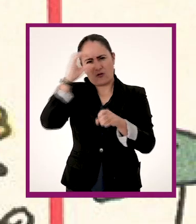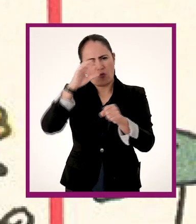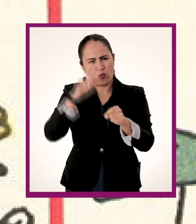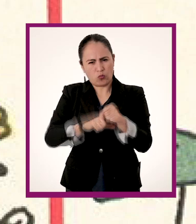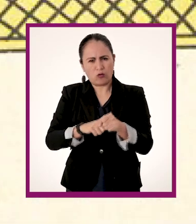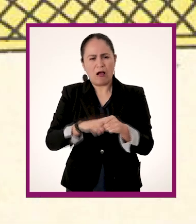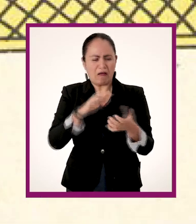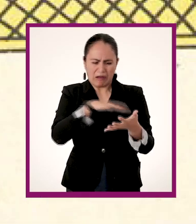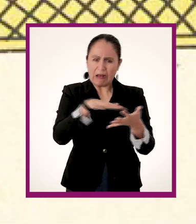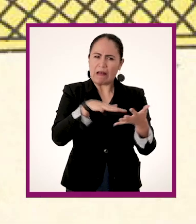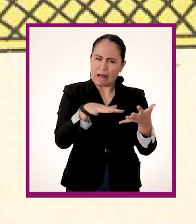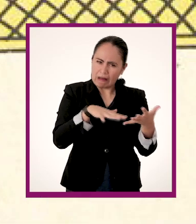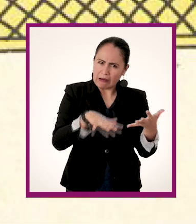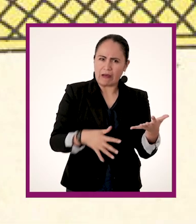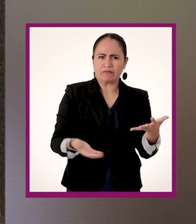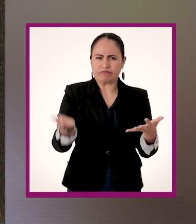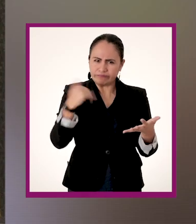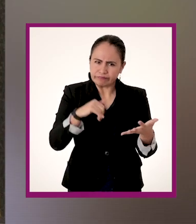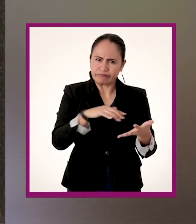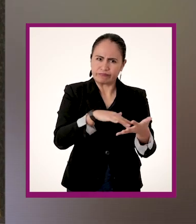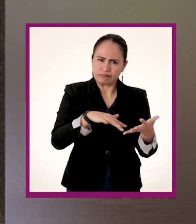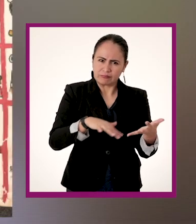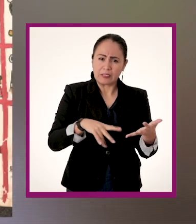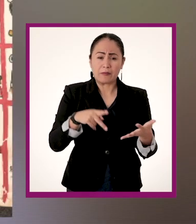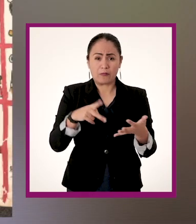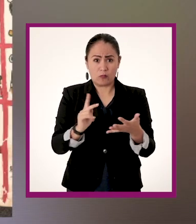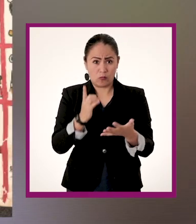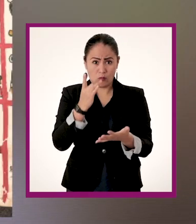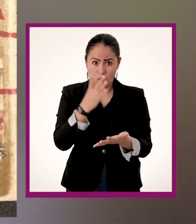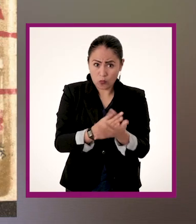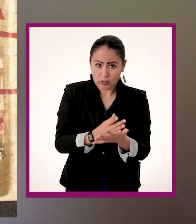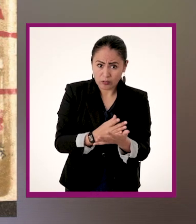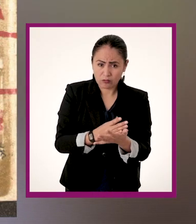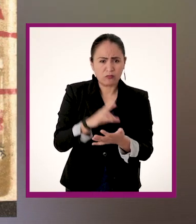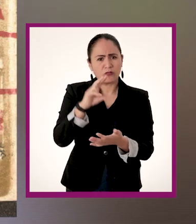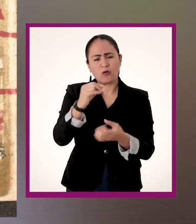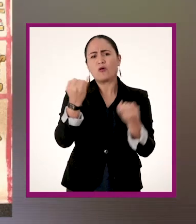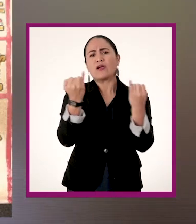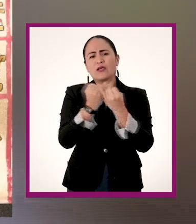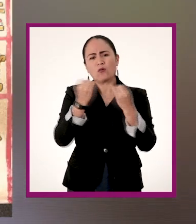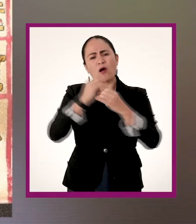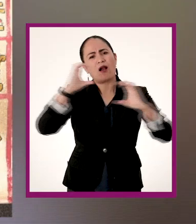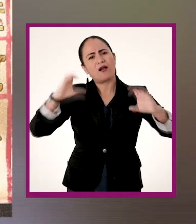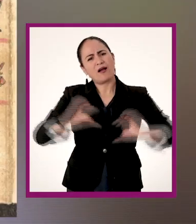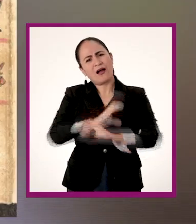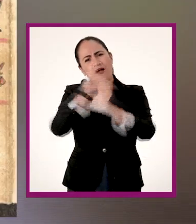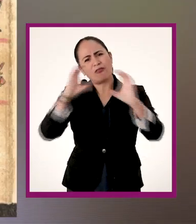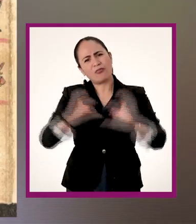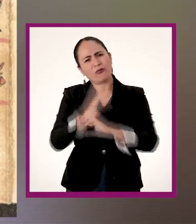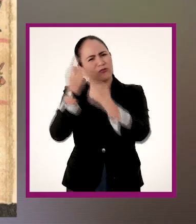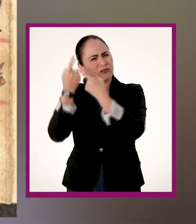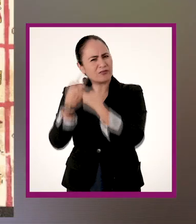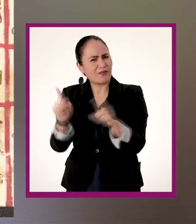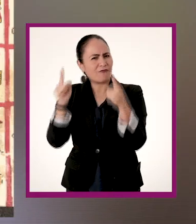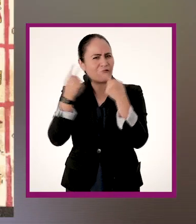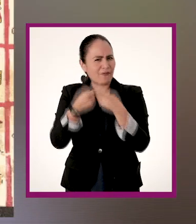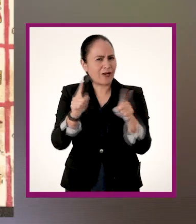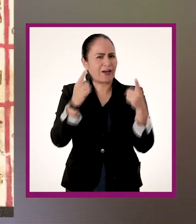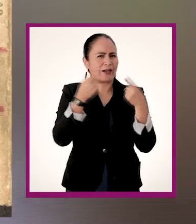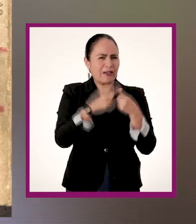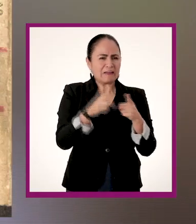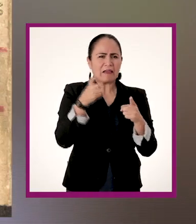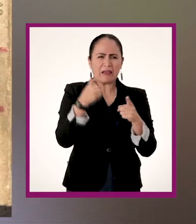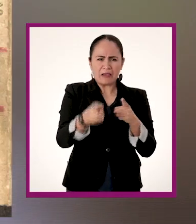culturas. Pero además de los códices, también los cantares. Los cantos